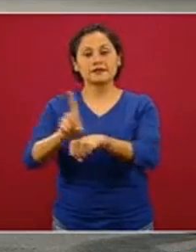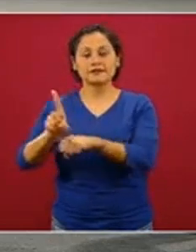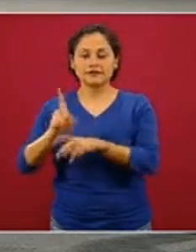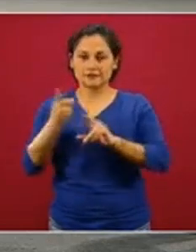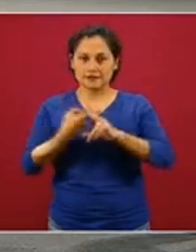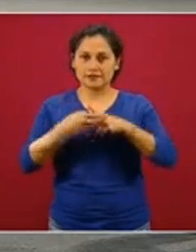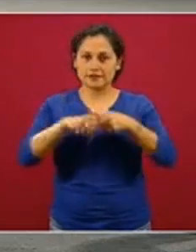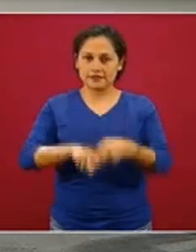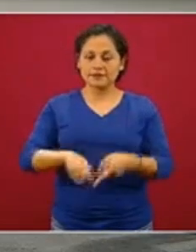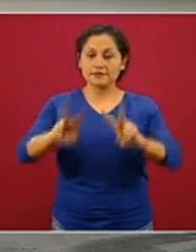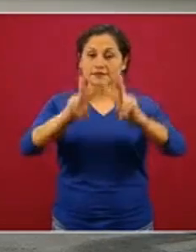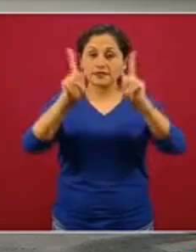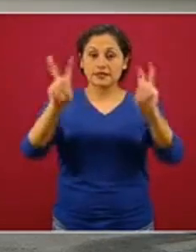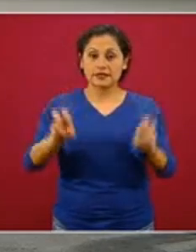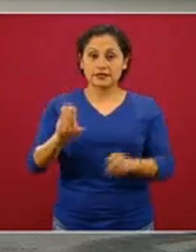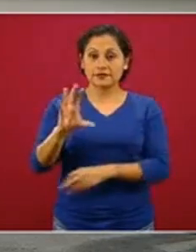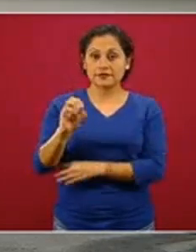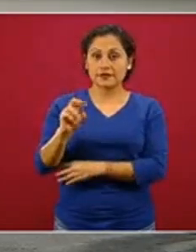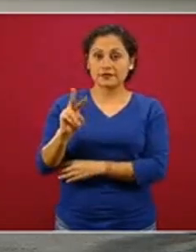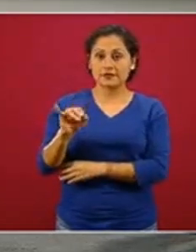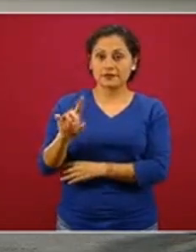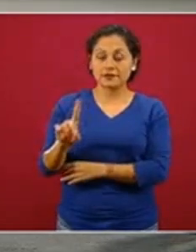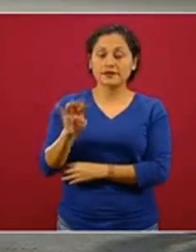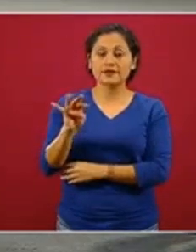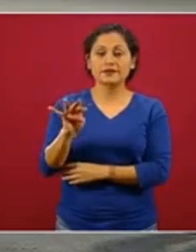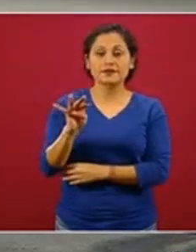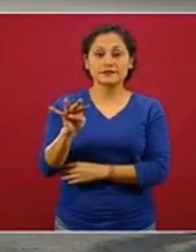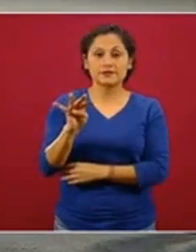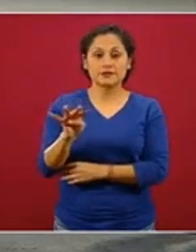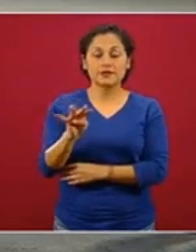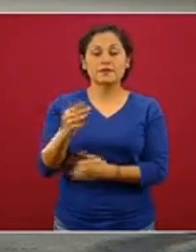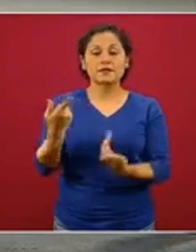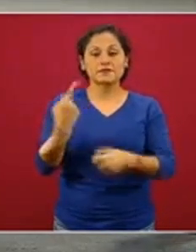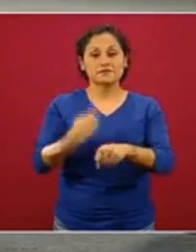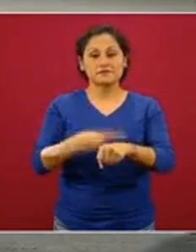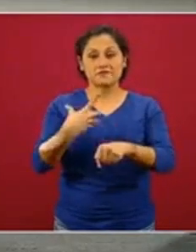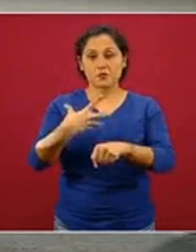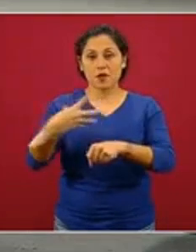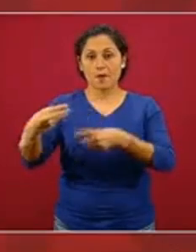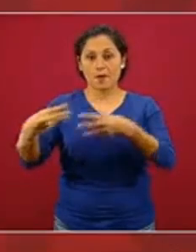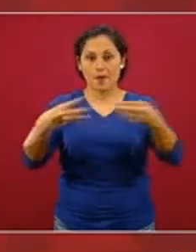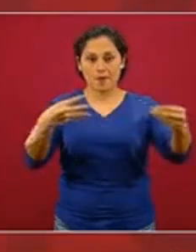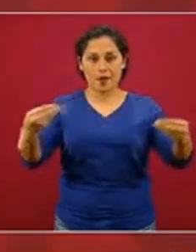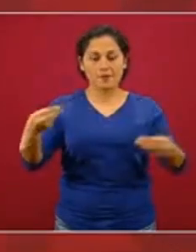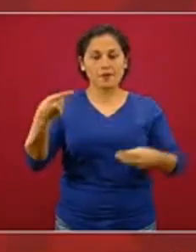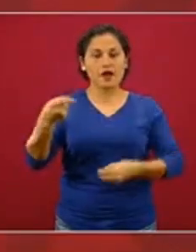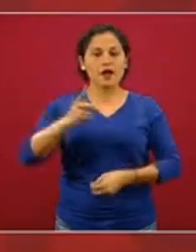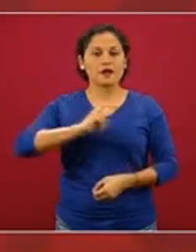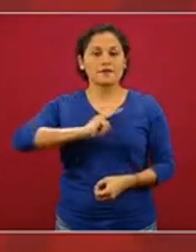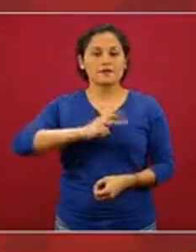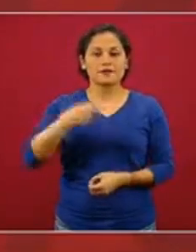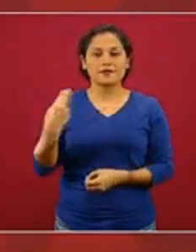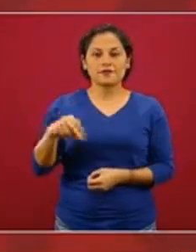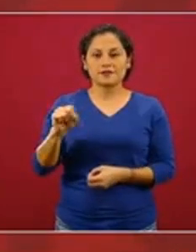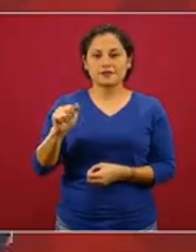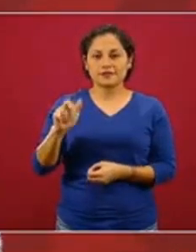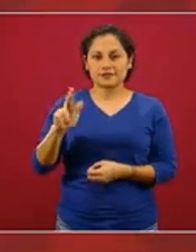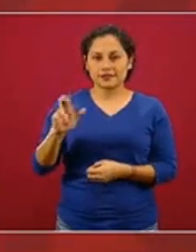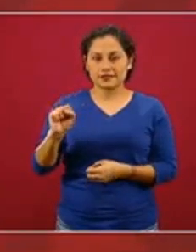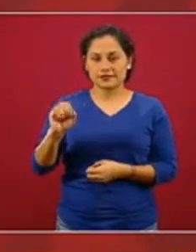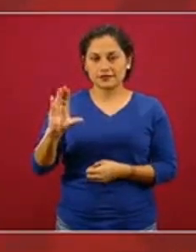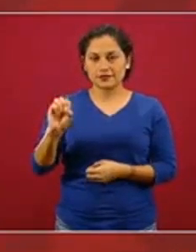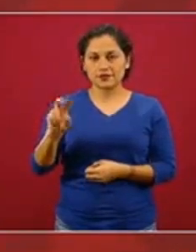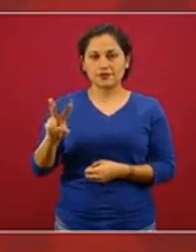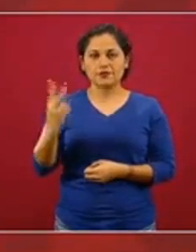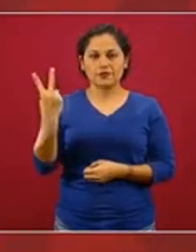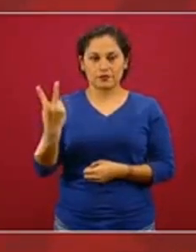la situación de la pandemia de COVID-19, la epidemia causada por el virus SARS-CoV-2. Hoy vamos a